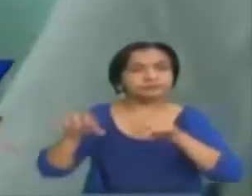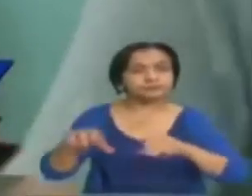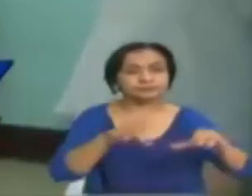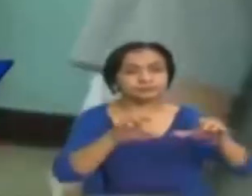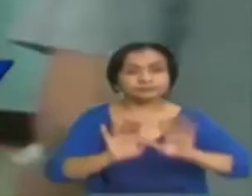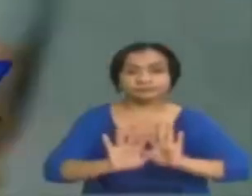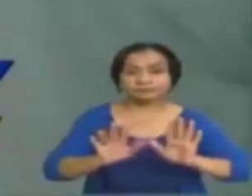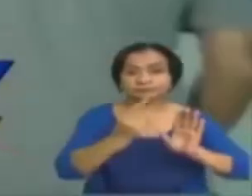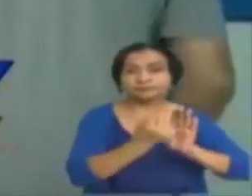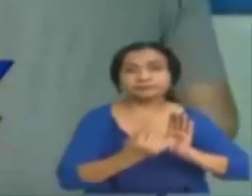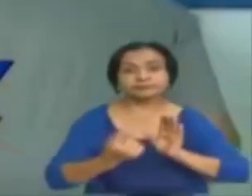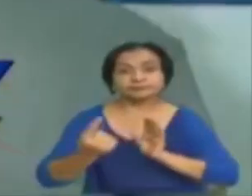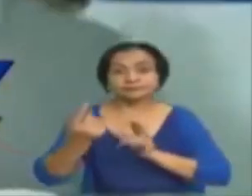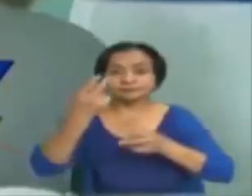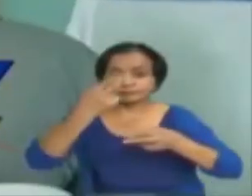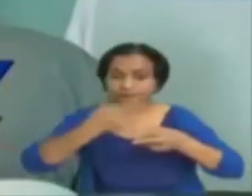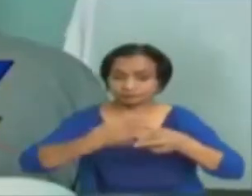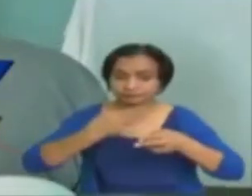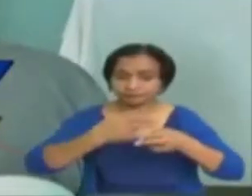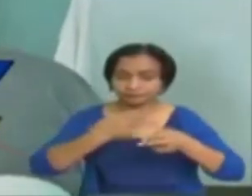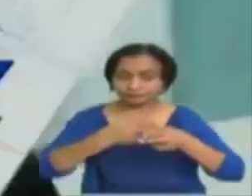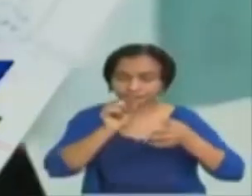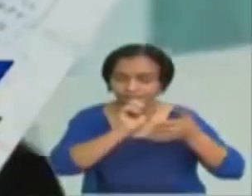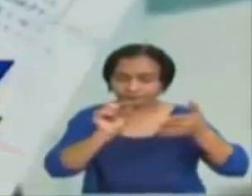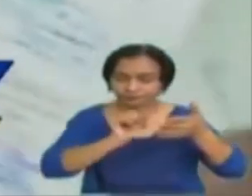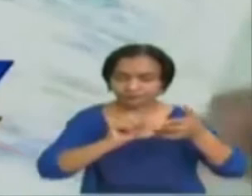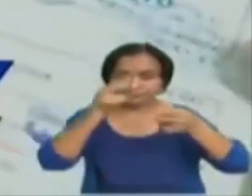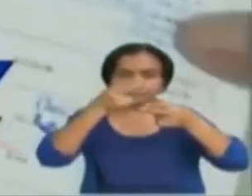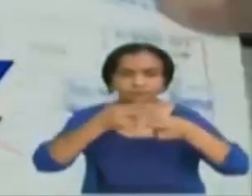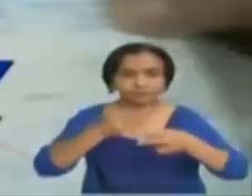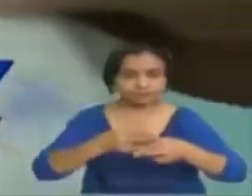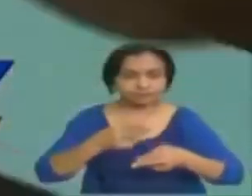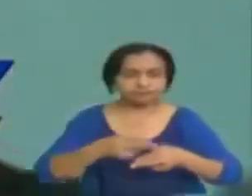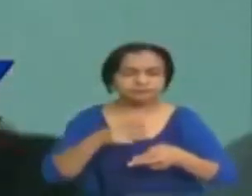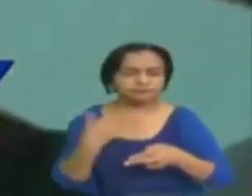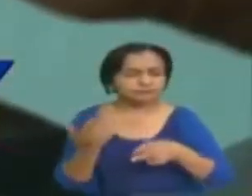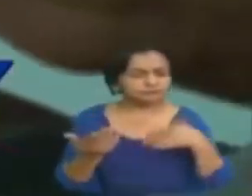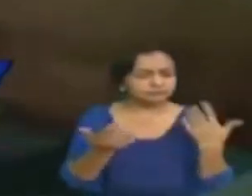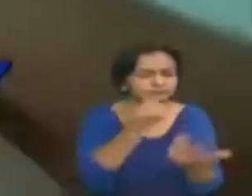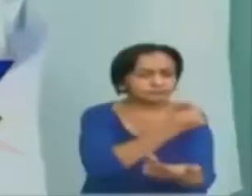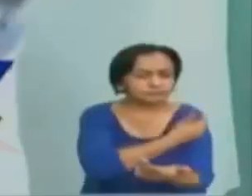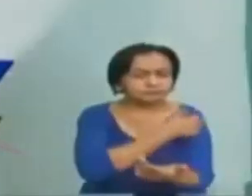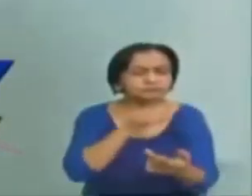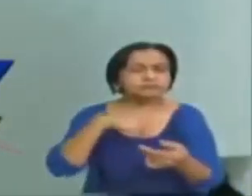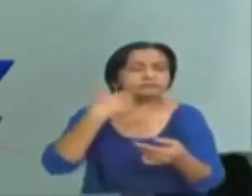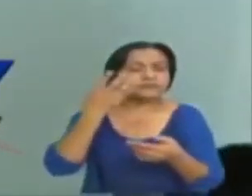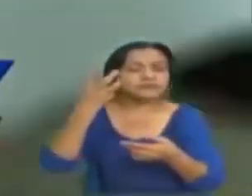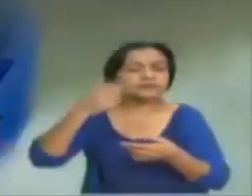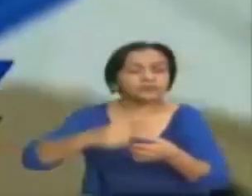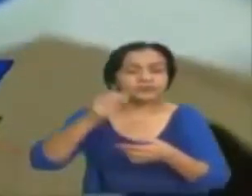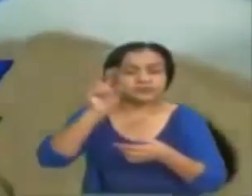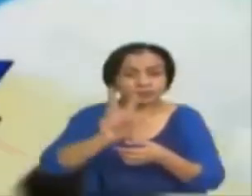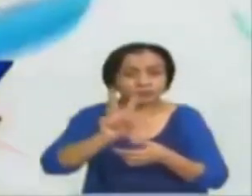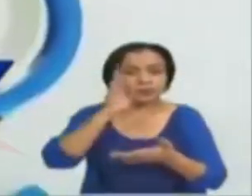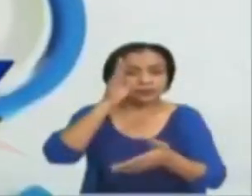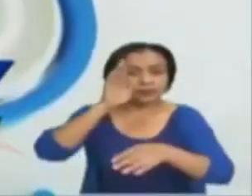de vacunación que desde el pasado 3 de marzo se viene movilizando por todo el país y está compuesta por 400 enfermeras extraídas